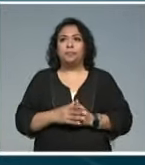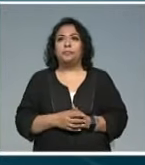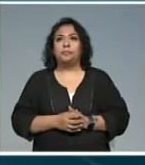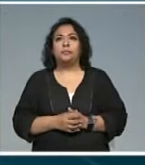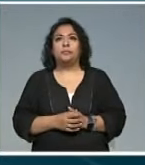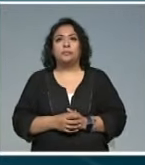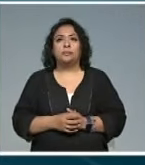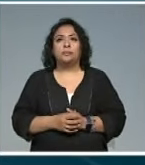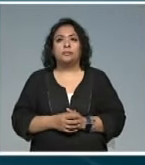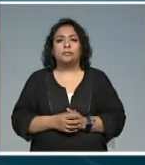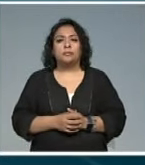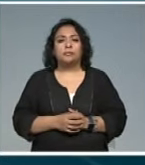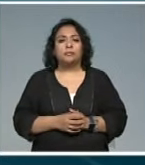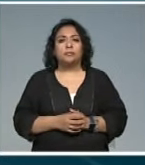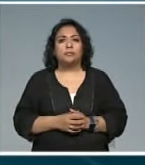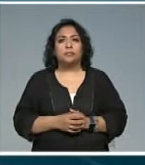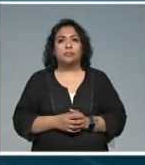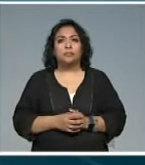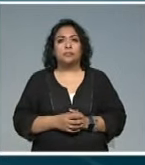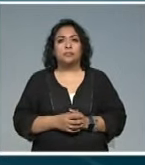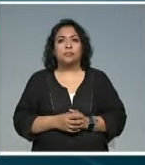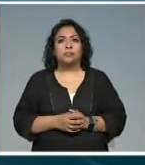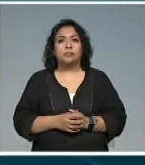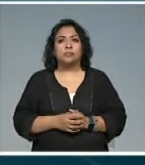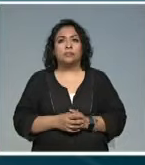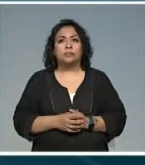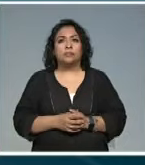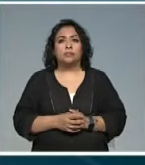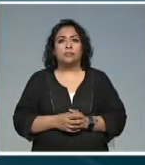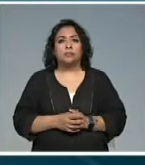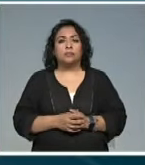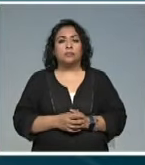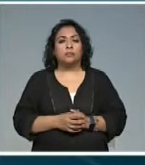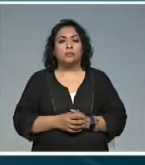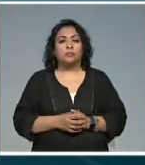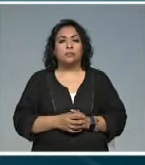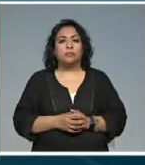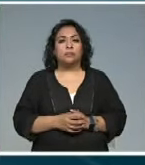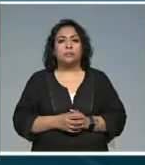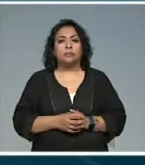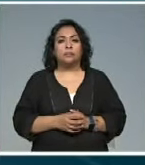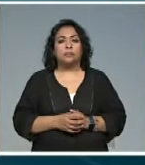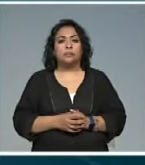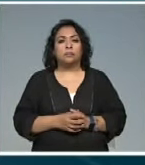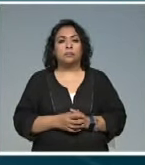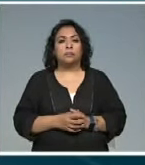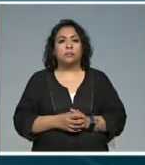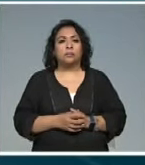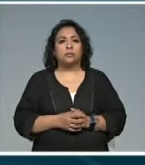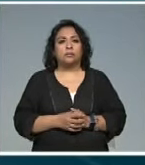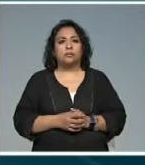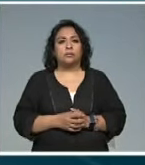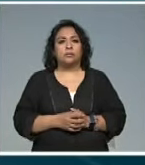fe de mí me abandonó, si perse más. Si